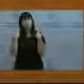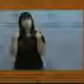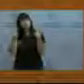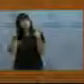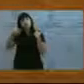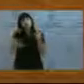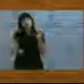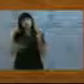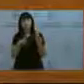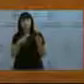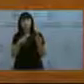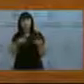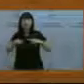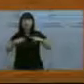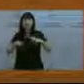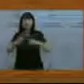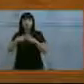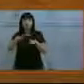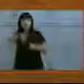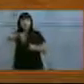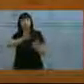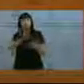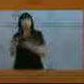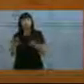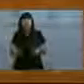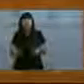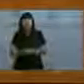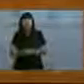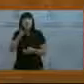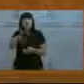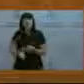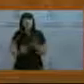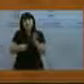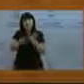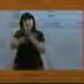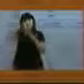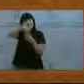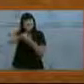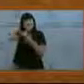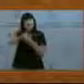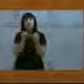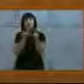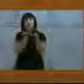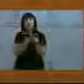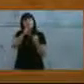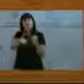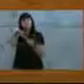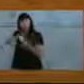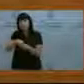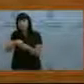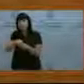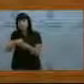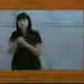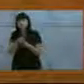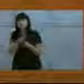decisiones políticas que debamos tomar. Legitimemos la acción de las instituciones sin renunciar a los nuevos canales de participación